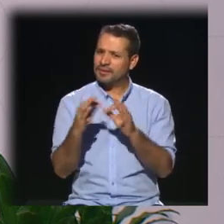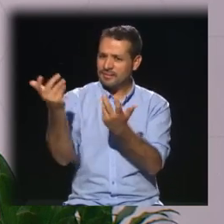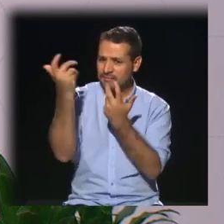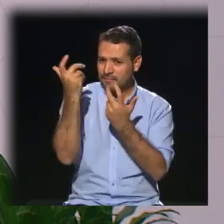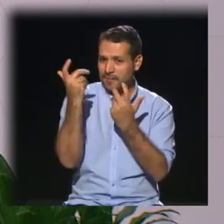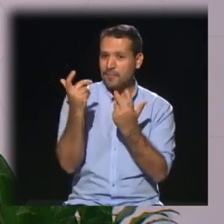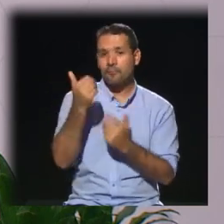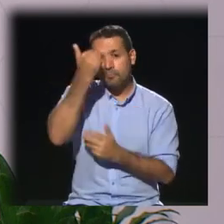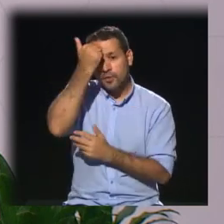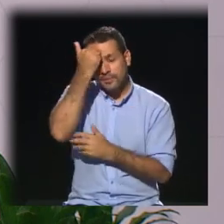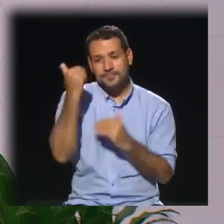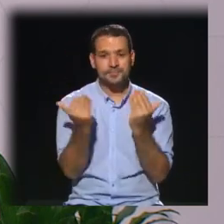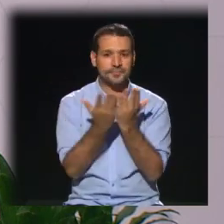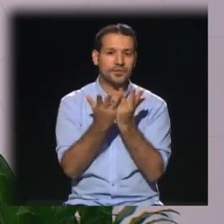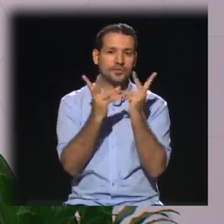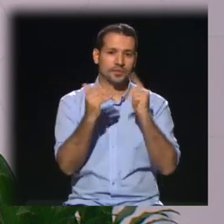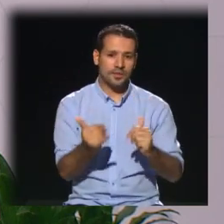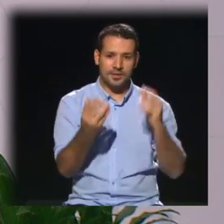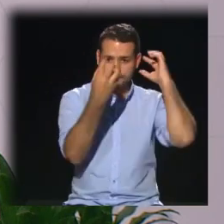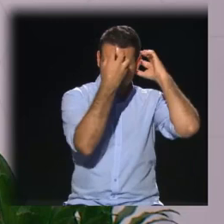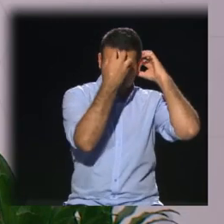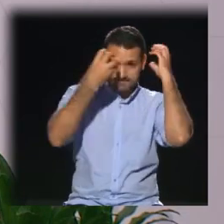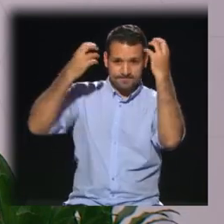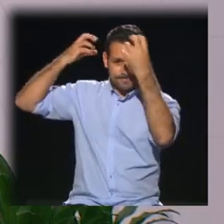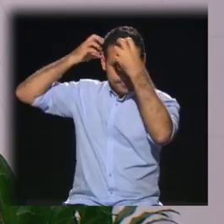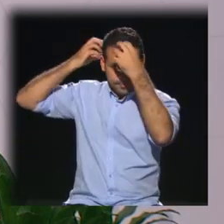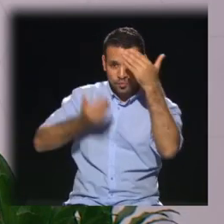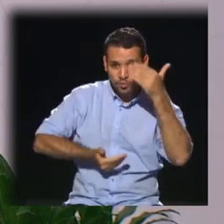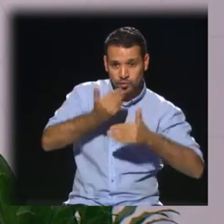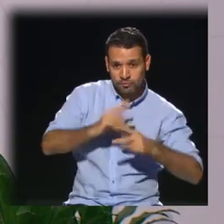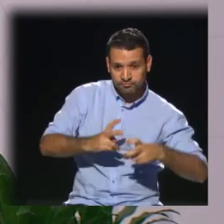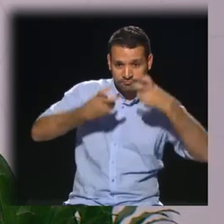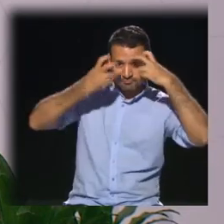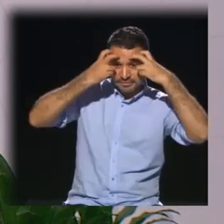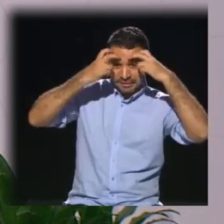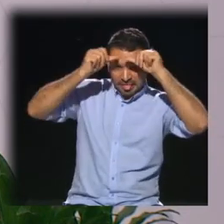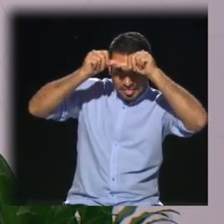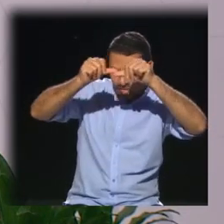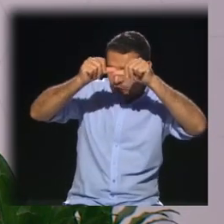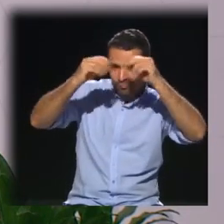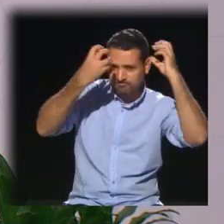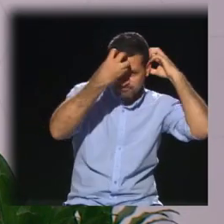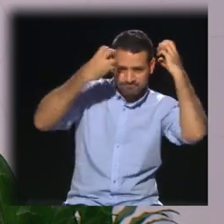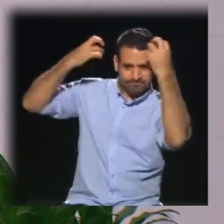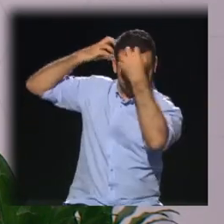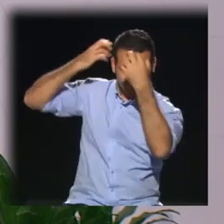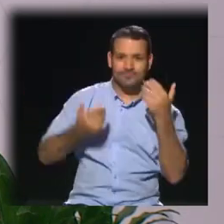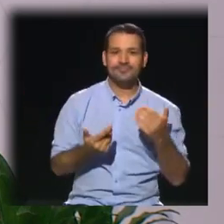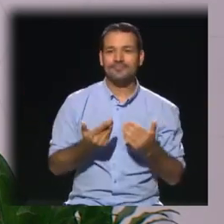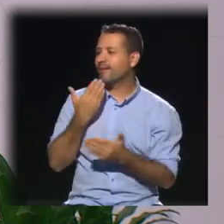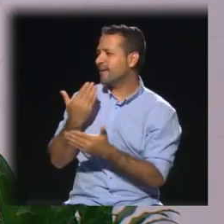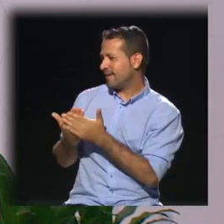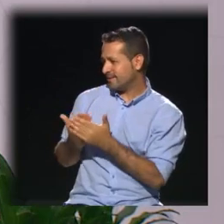también estudiantes, debemos de desaprender en la educación. Muchas gracias por estar conectados con nosotros en el programa En